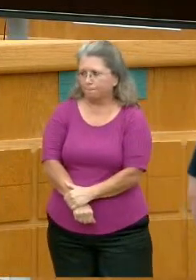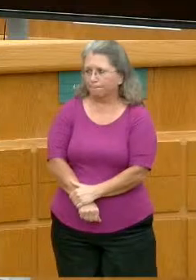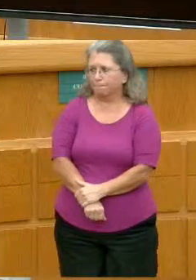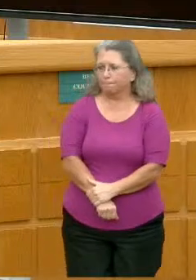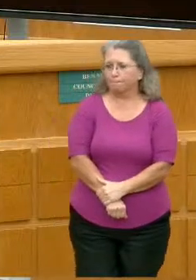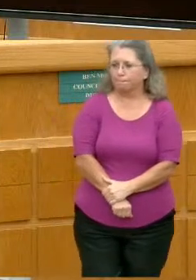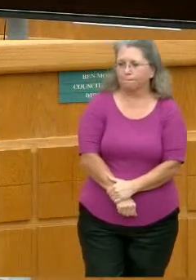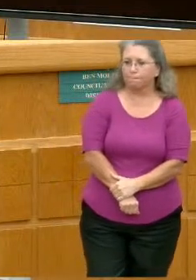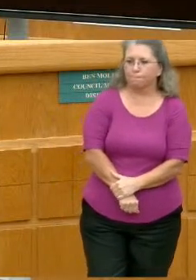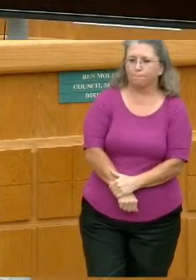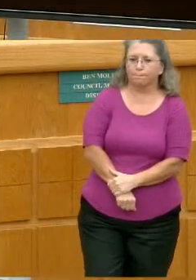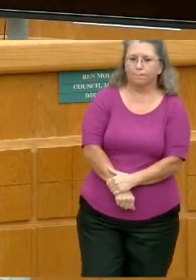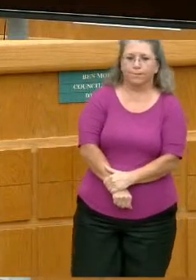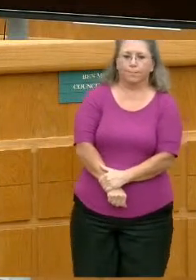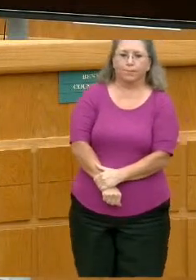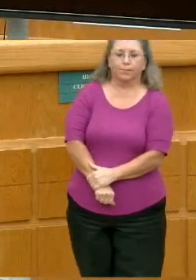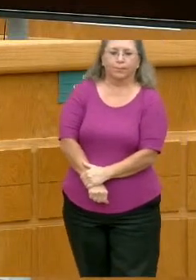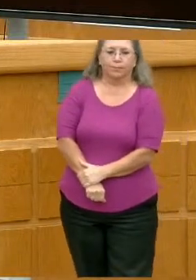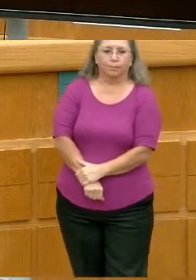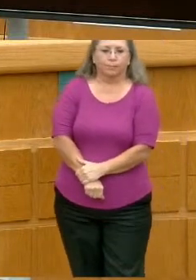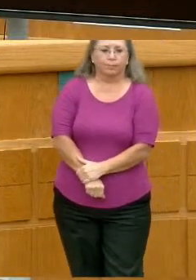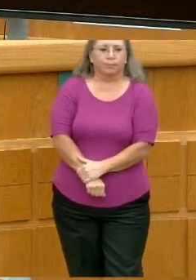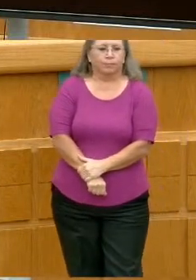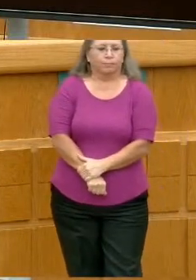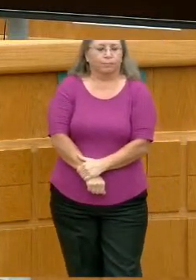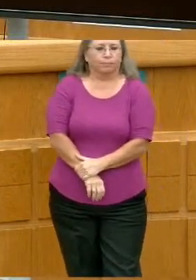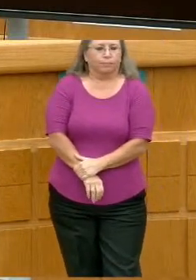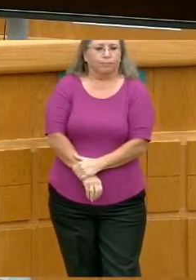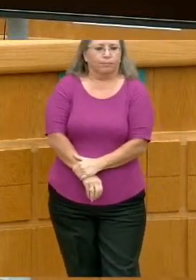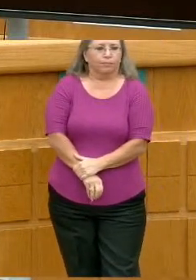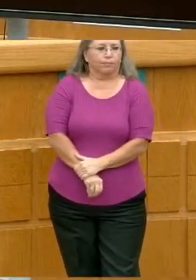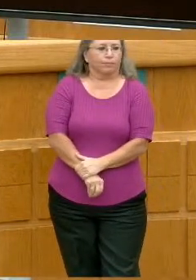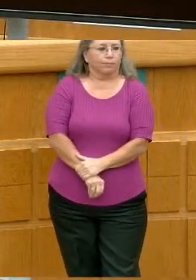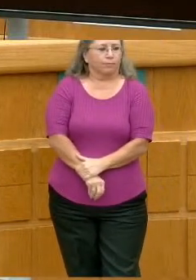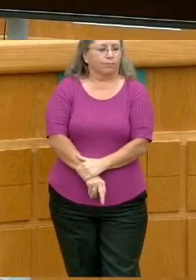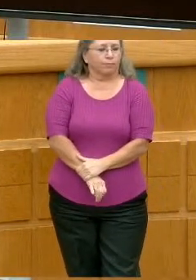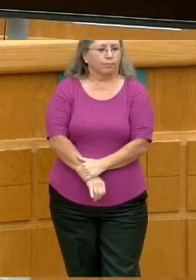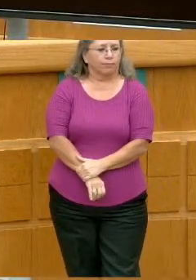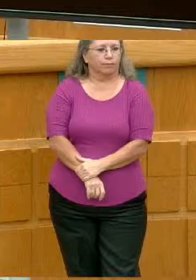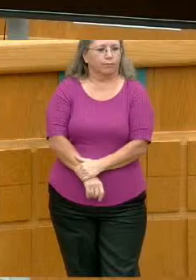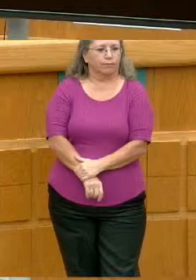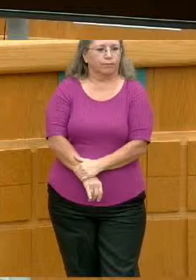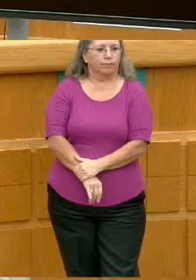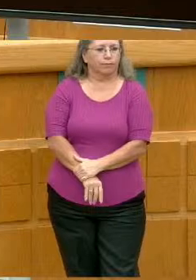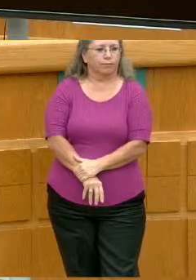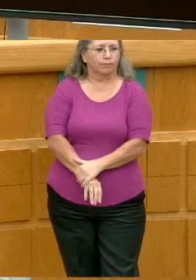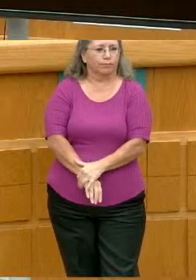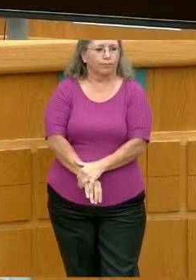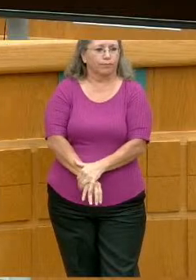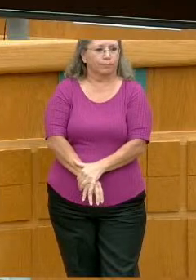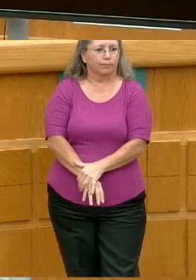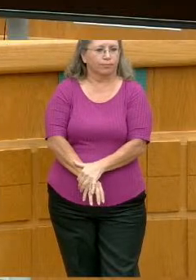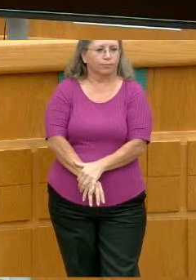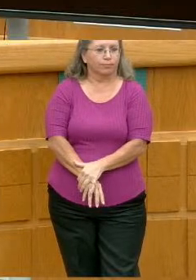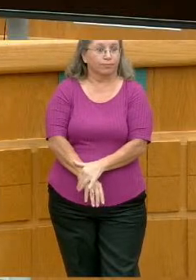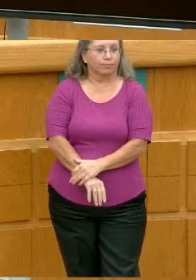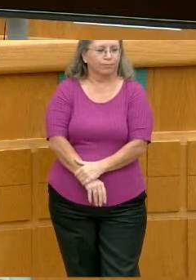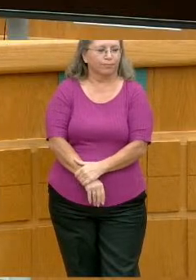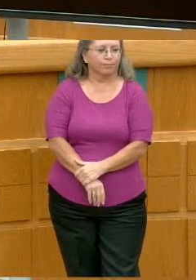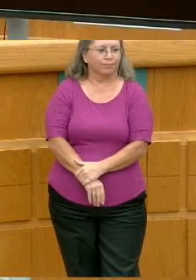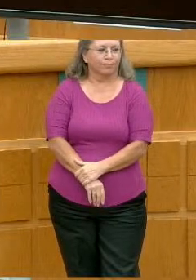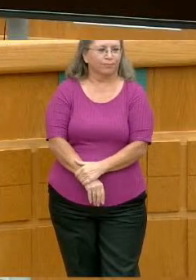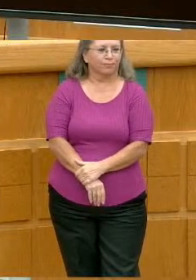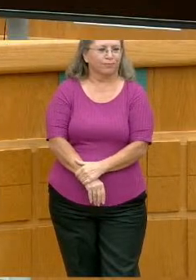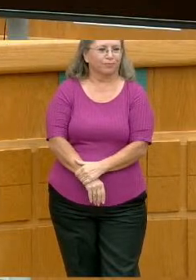por su dedicación. El COVID-19 ha traído mucha negatividad, pero también cosas positivas, y eso es lo que nos ha acercado más.